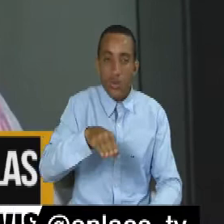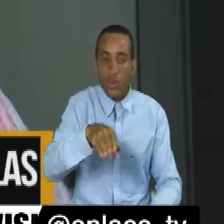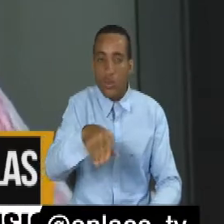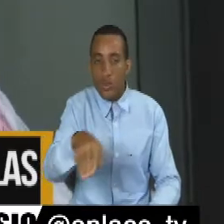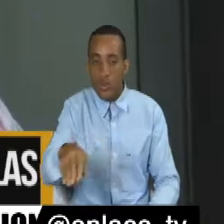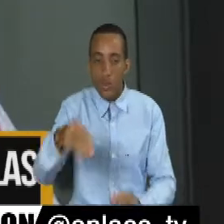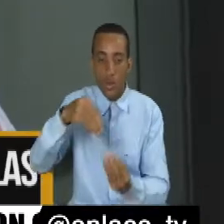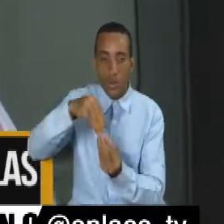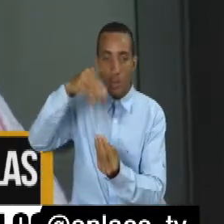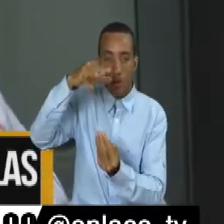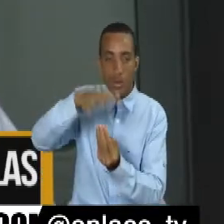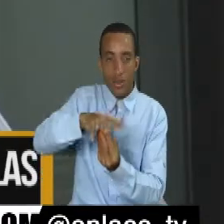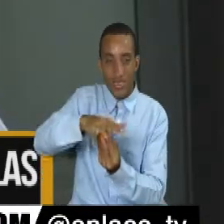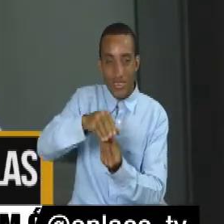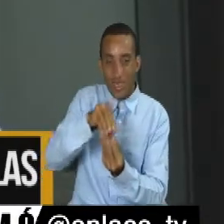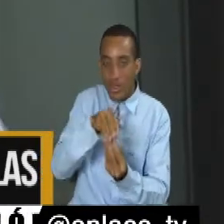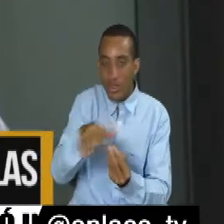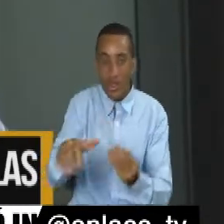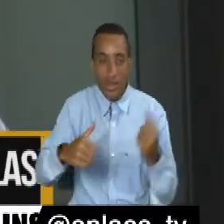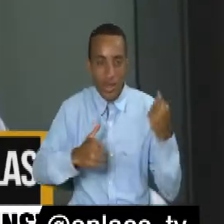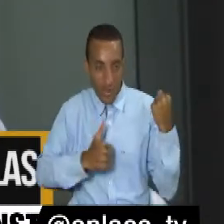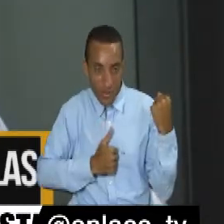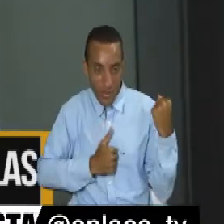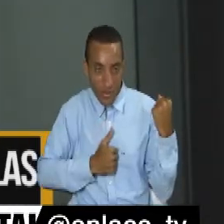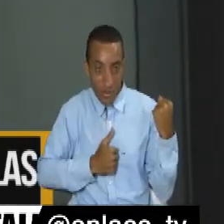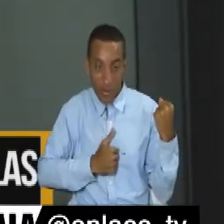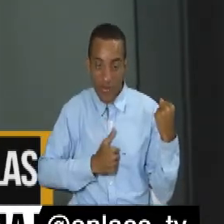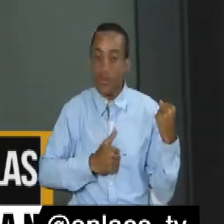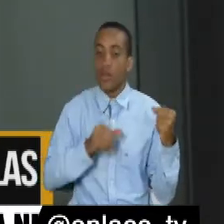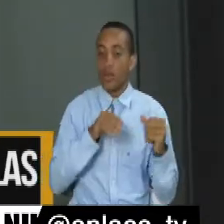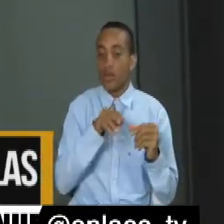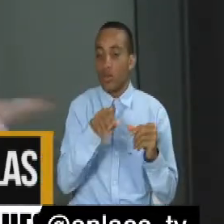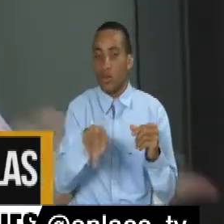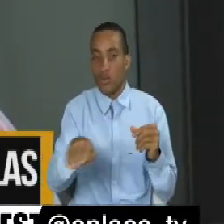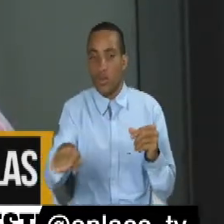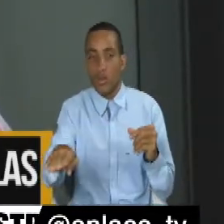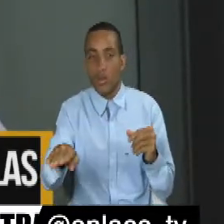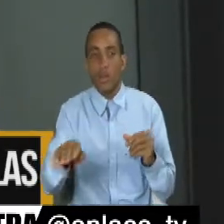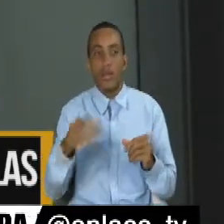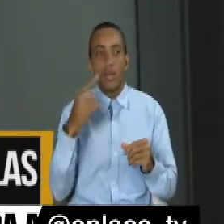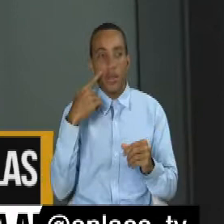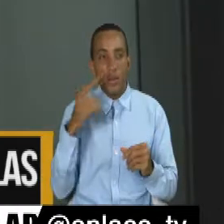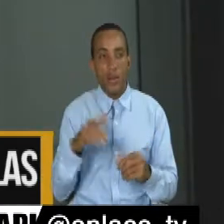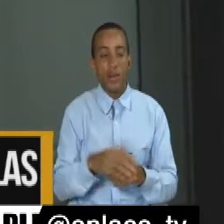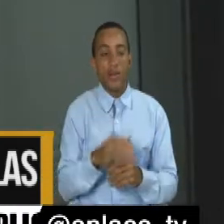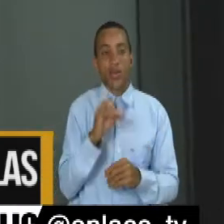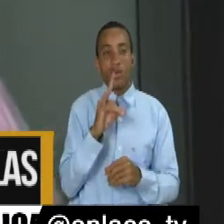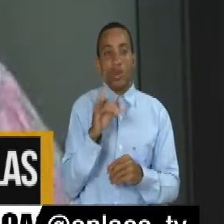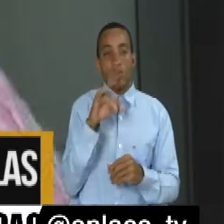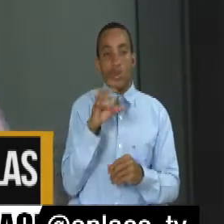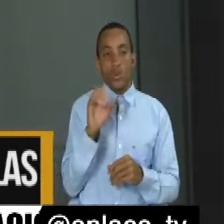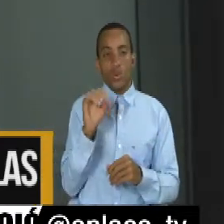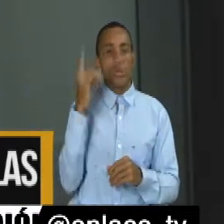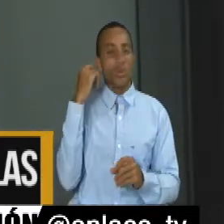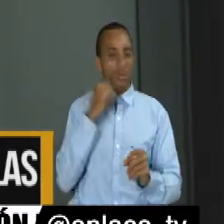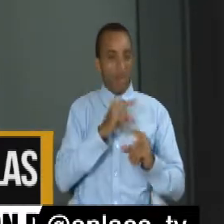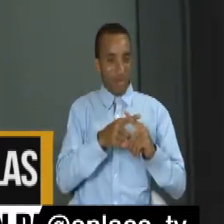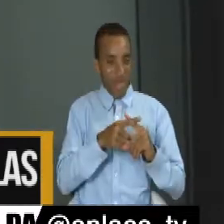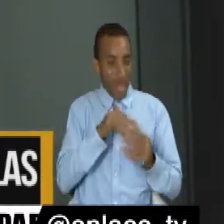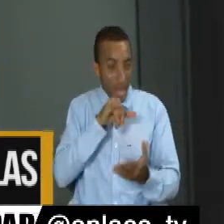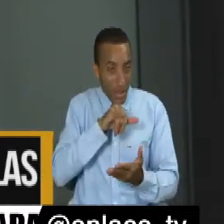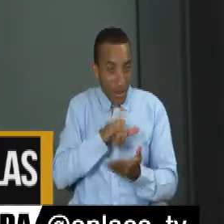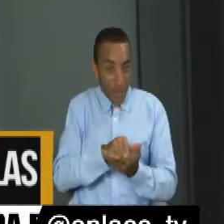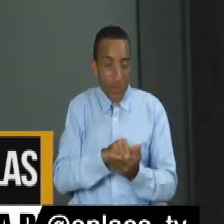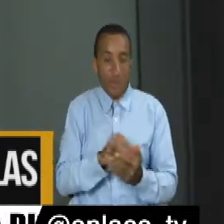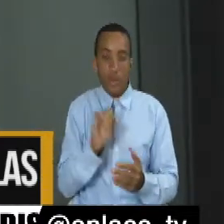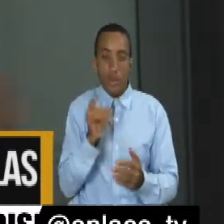Militar. Recuerde, pasos abajo del Distrito Militar, o sea, como quien va para la Uso Vieja. Ahí, en la primer